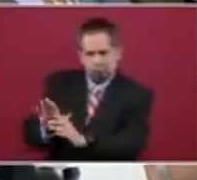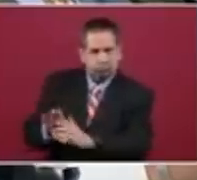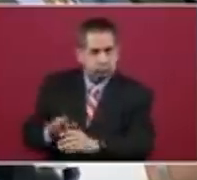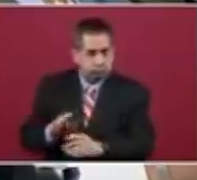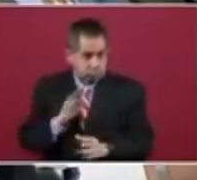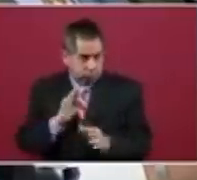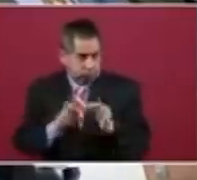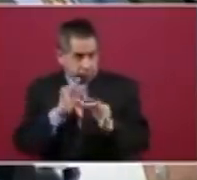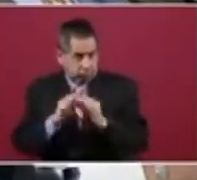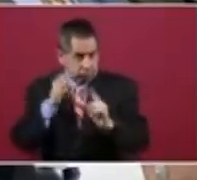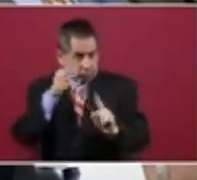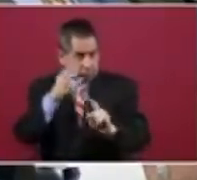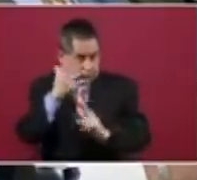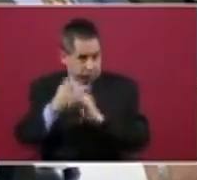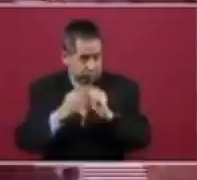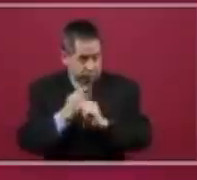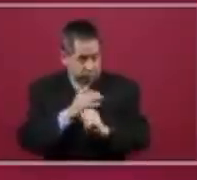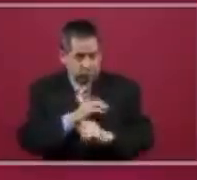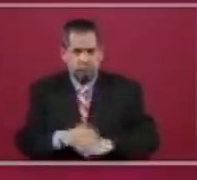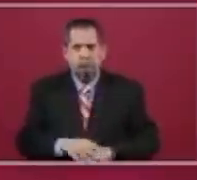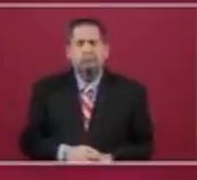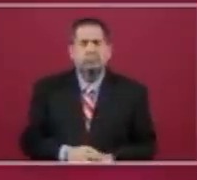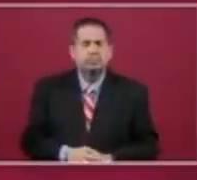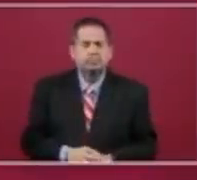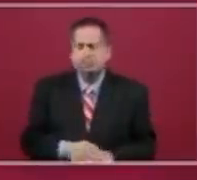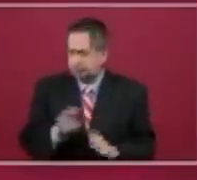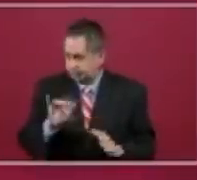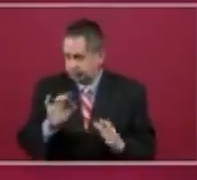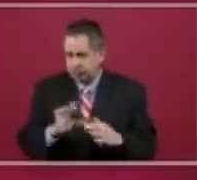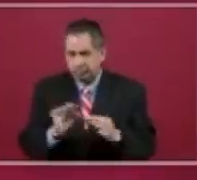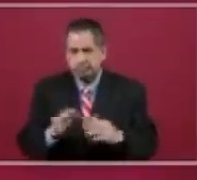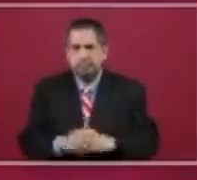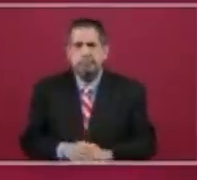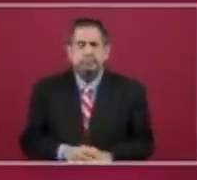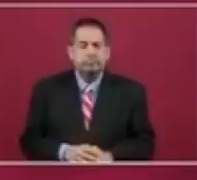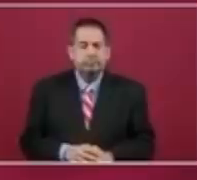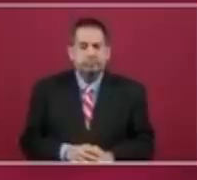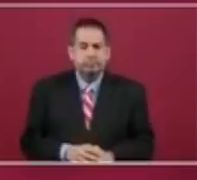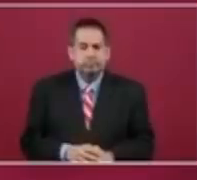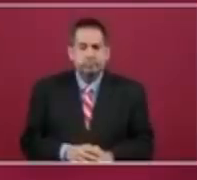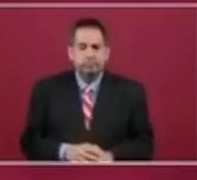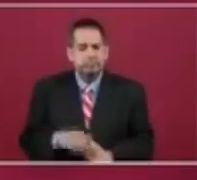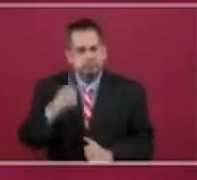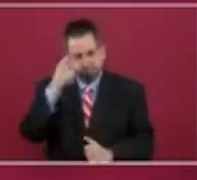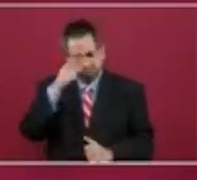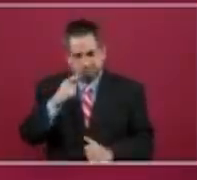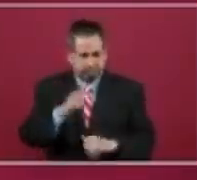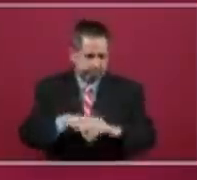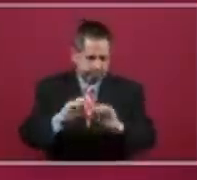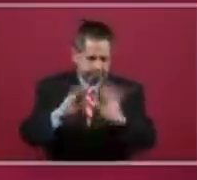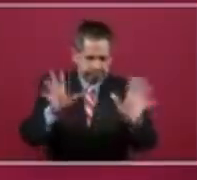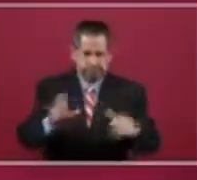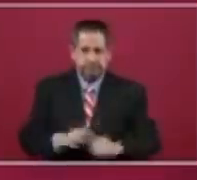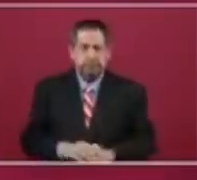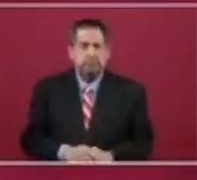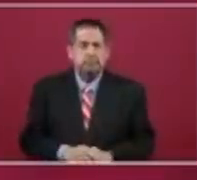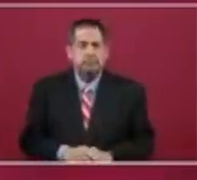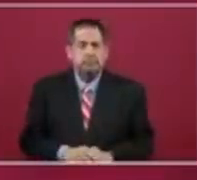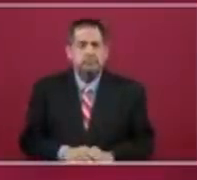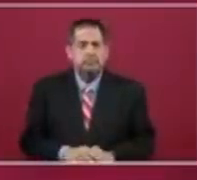este plazo, señor presidente? Sí, mire, para ser claros,